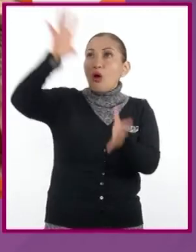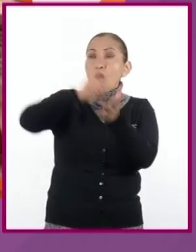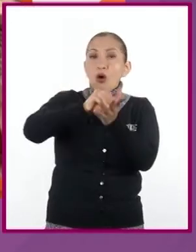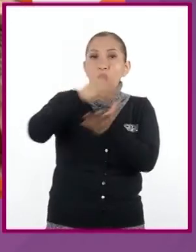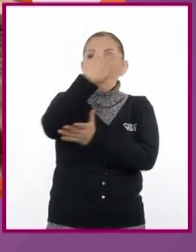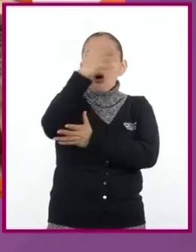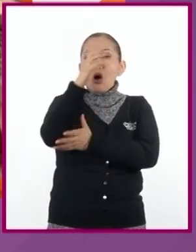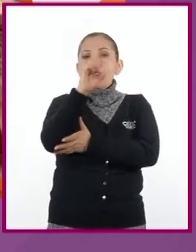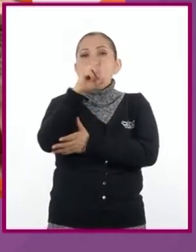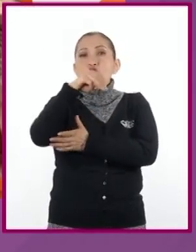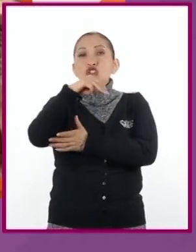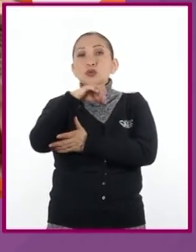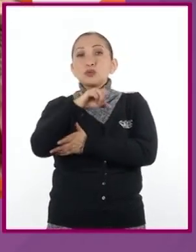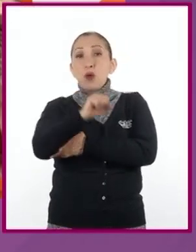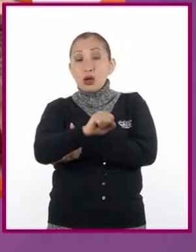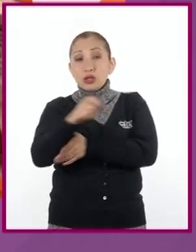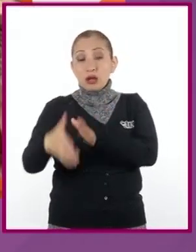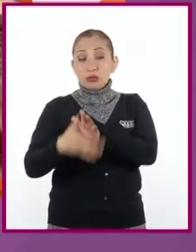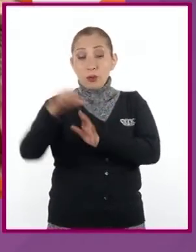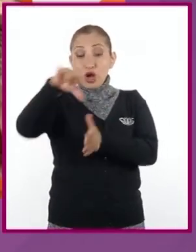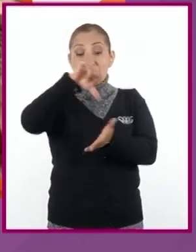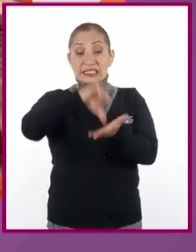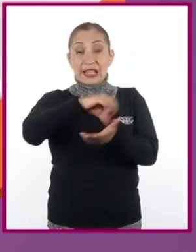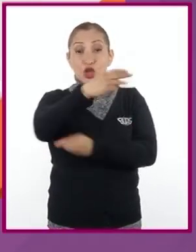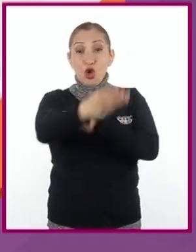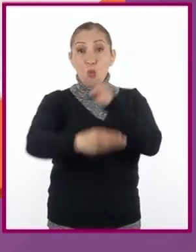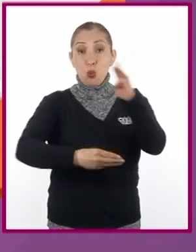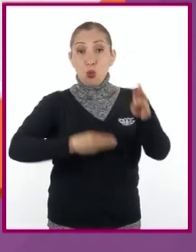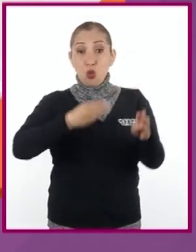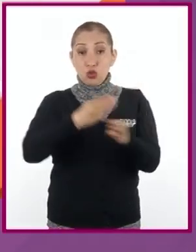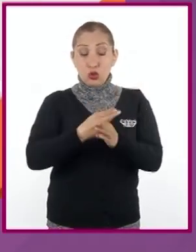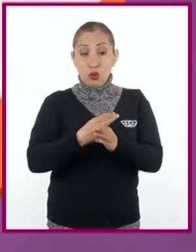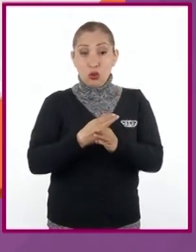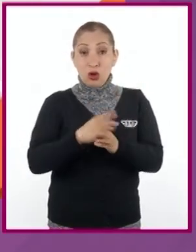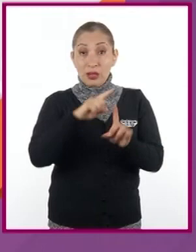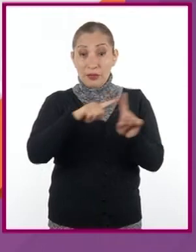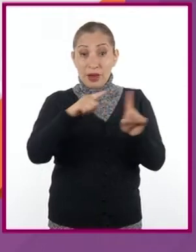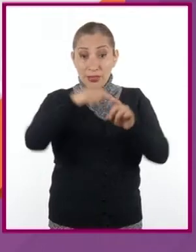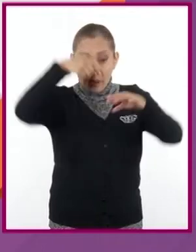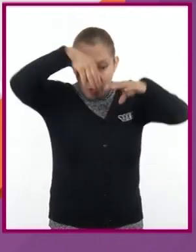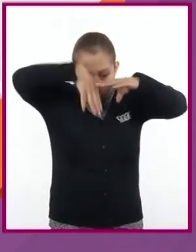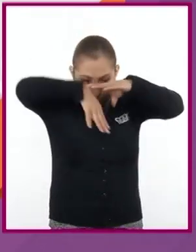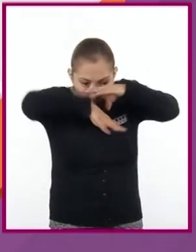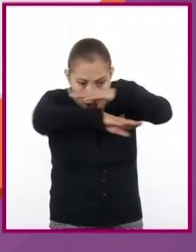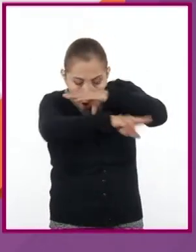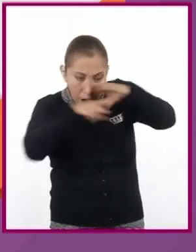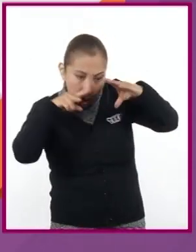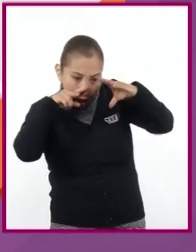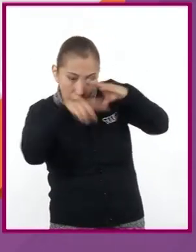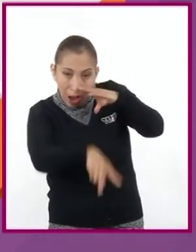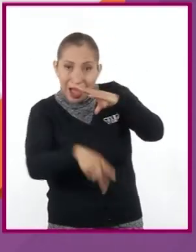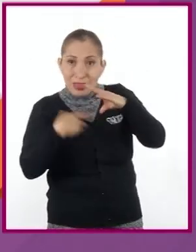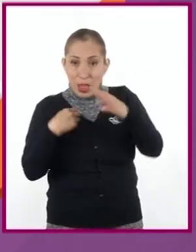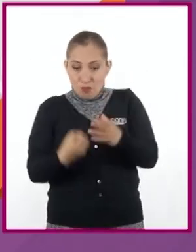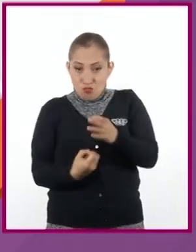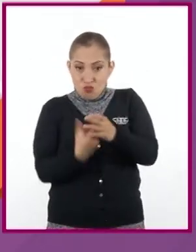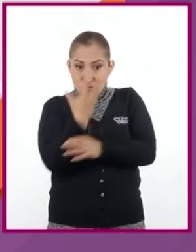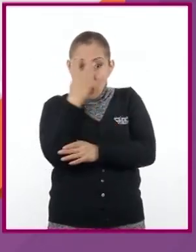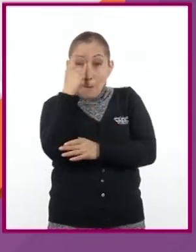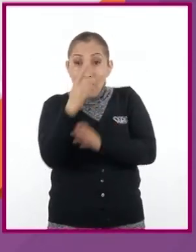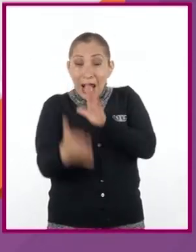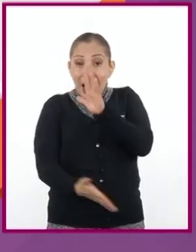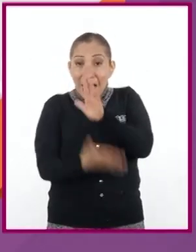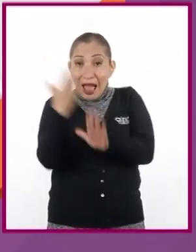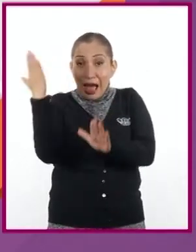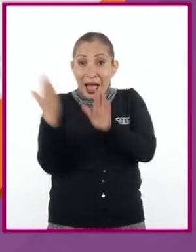mesoamericano y se erigía como el centro del mundo. La serie de túneles de extracción volcánica para la